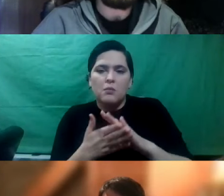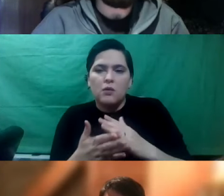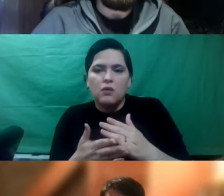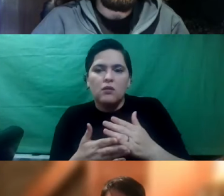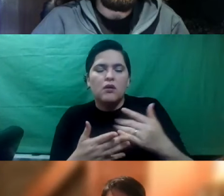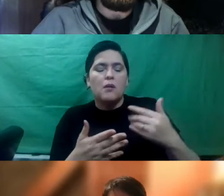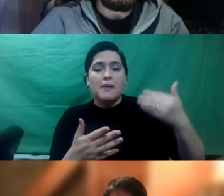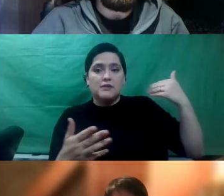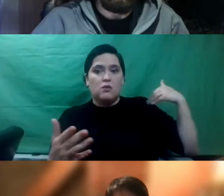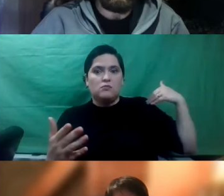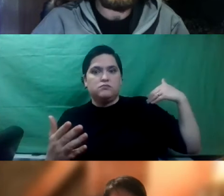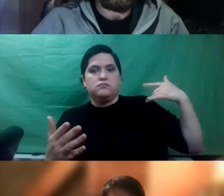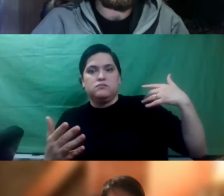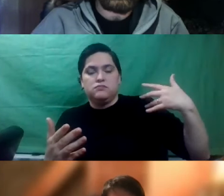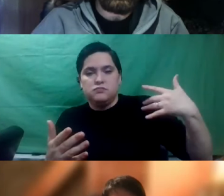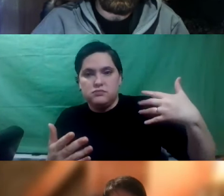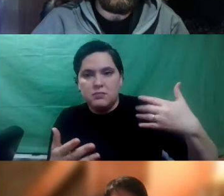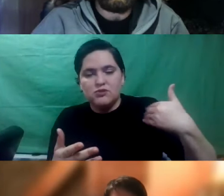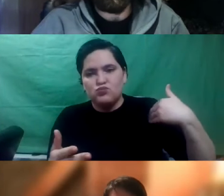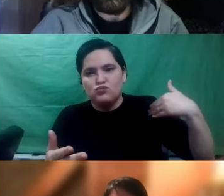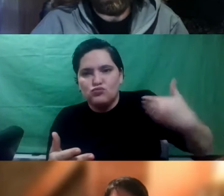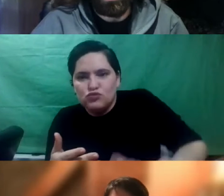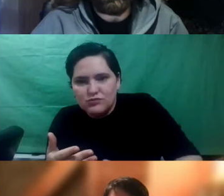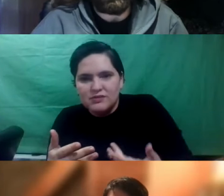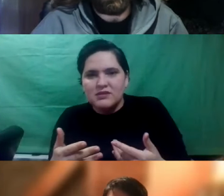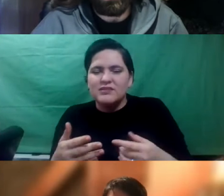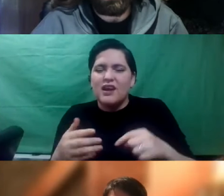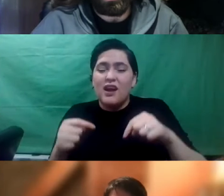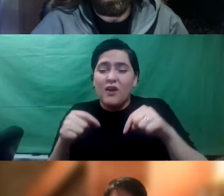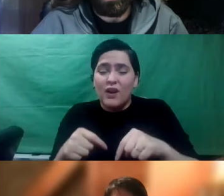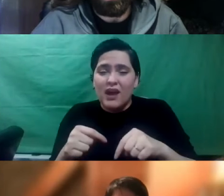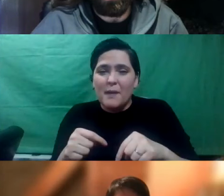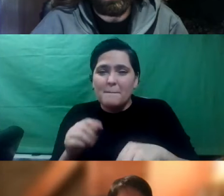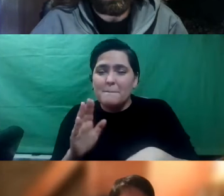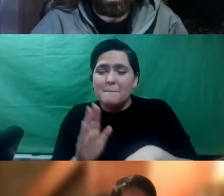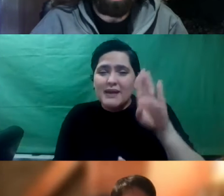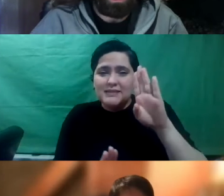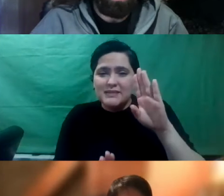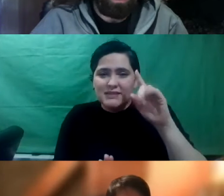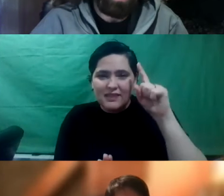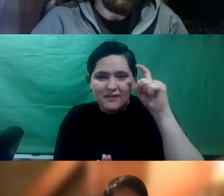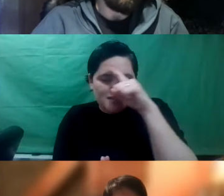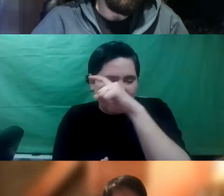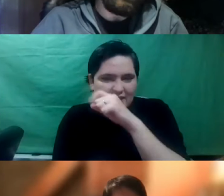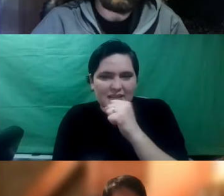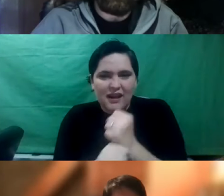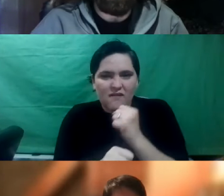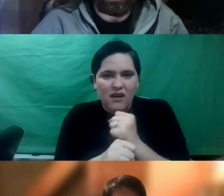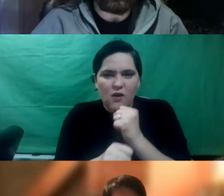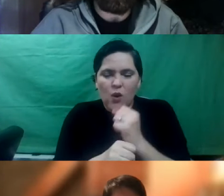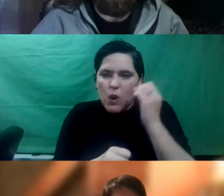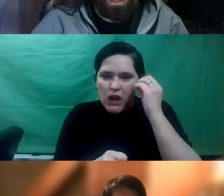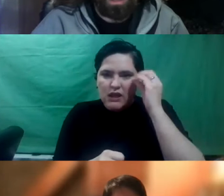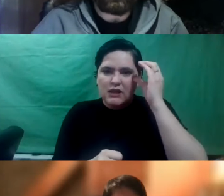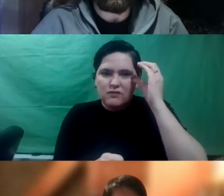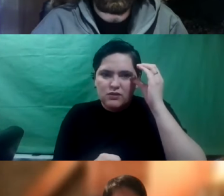proceso, aumenta en proporcional al nivel de complejidad de la tarea cognitiva. Entonces, a medida que va